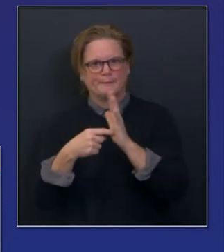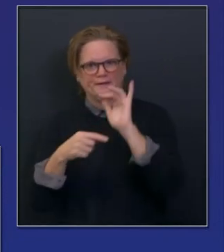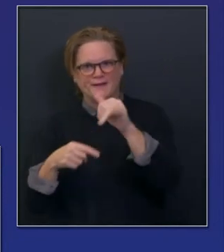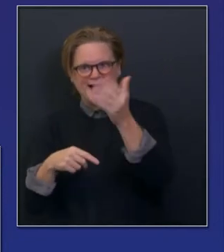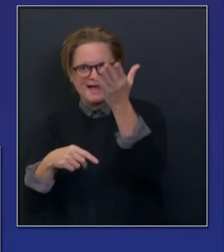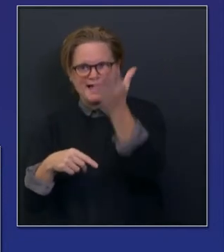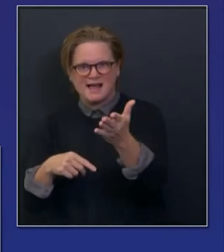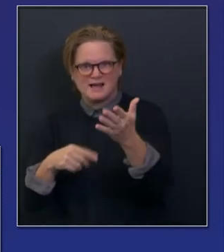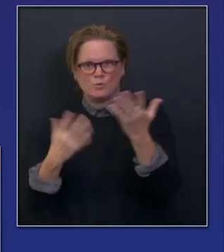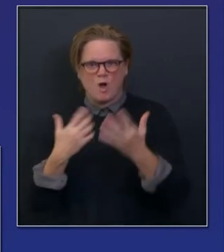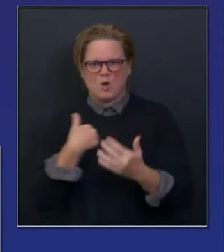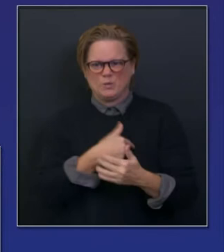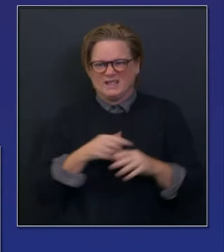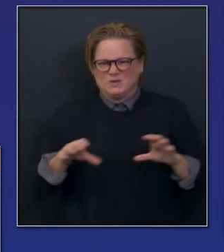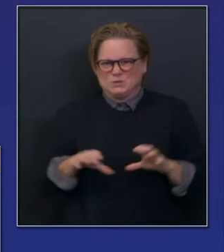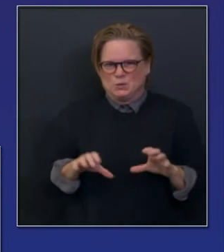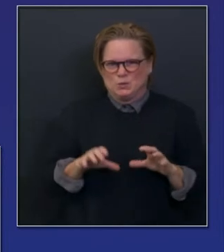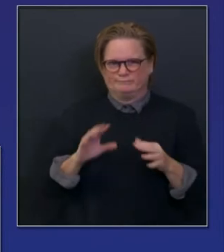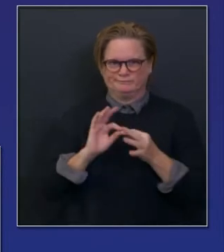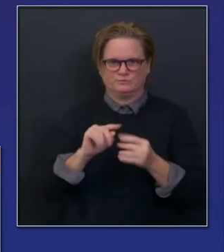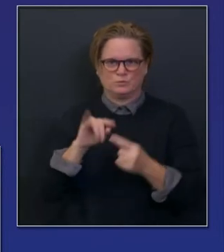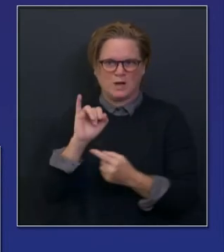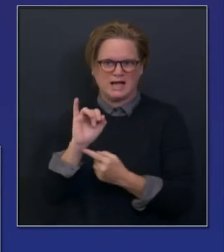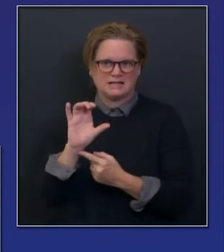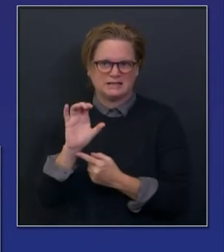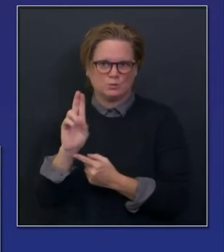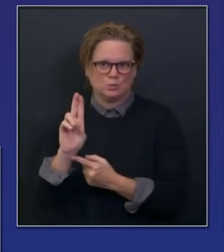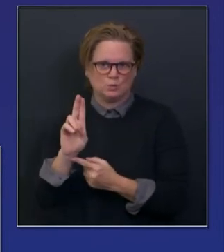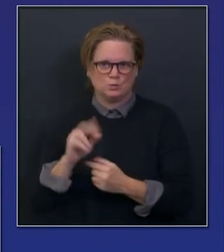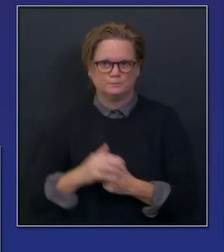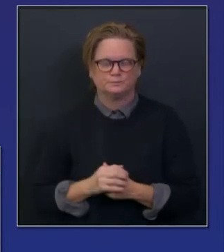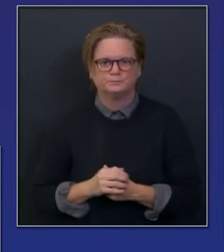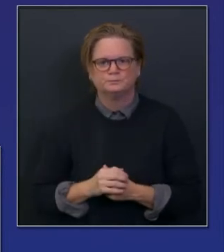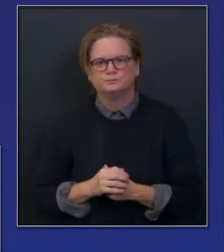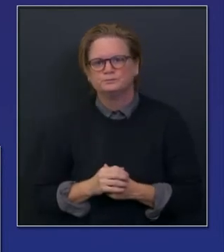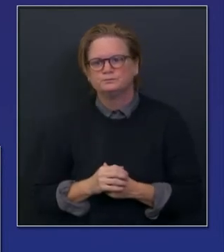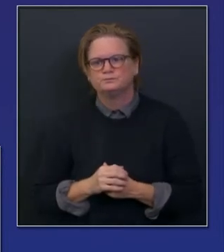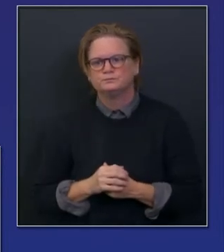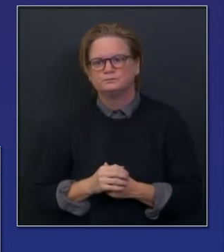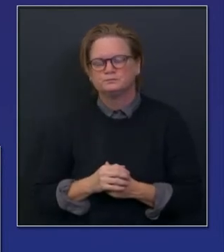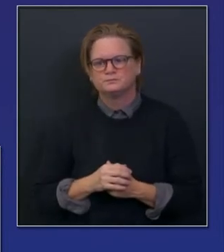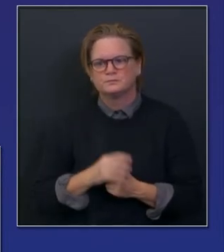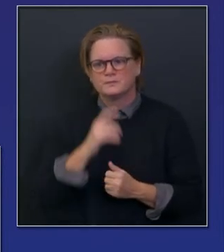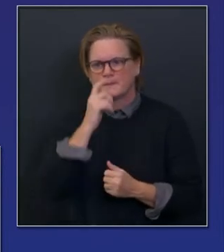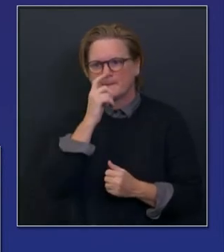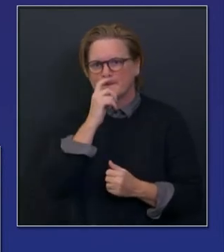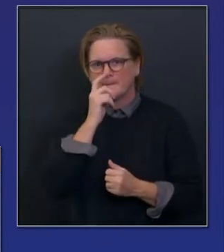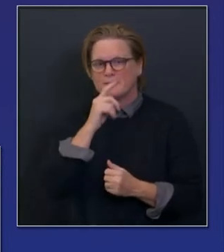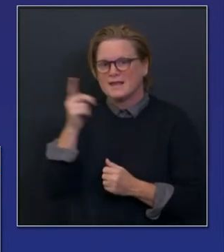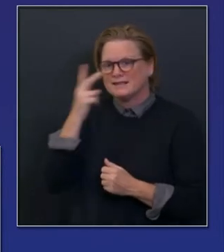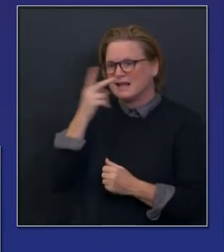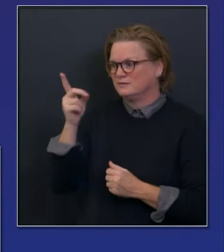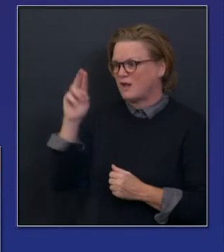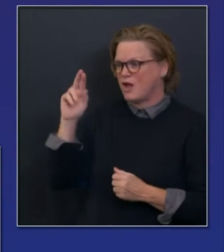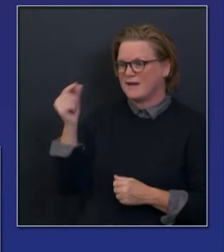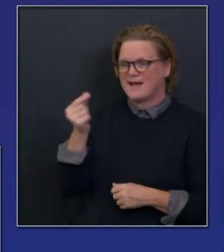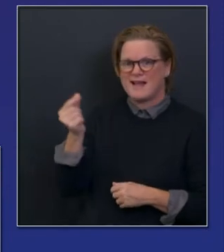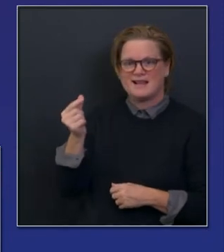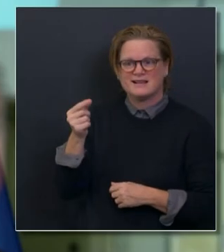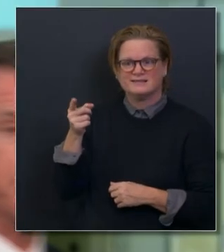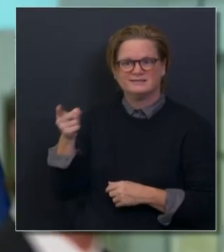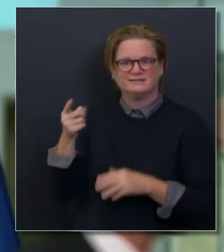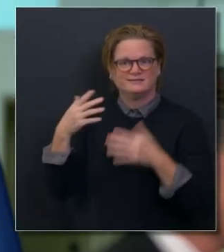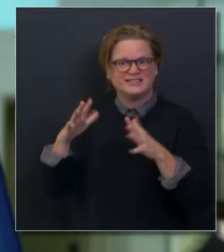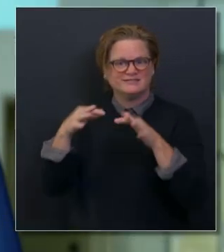de lo que hemos hecho para obtener más personal para cuidados intensivos. El doctor Galli les hablará un